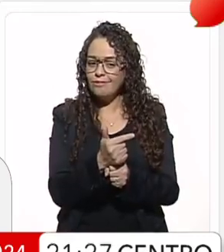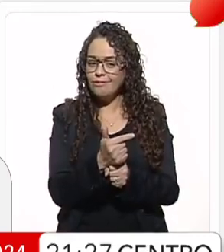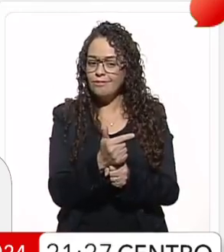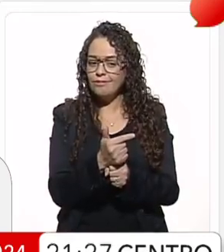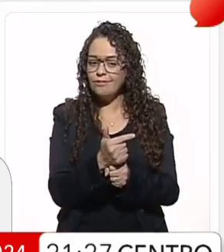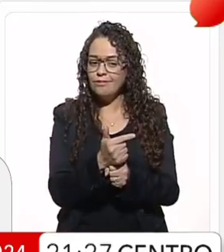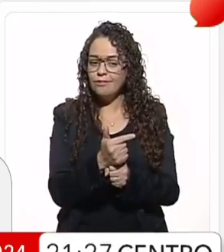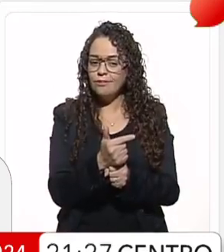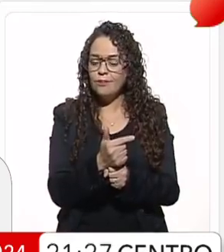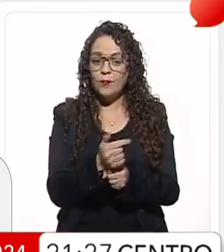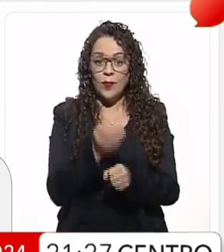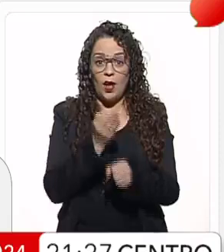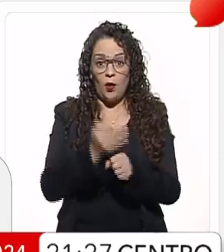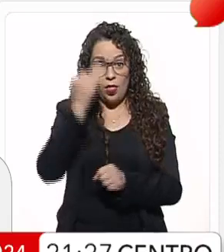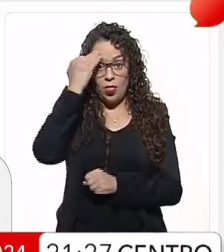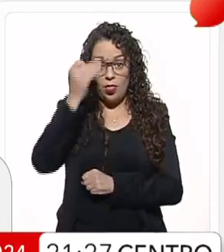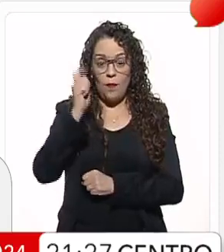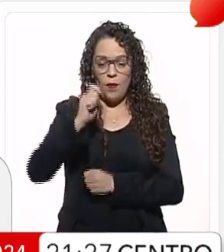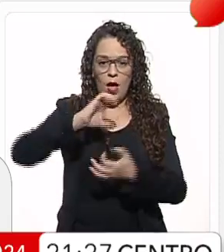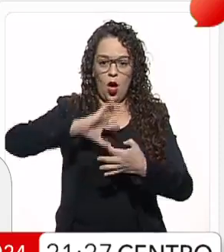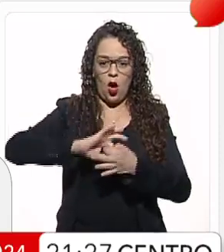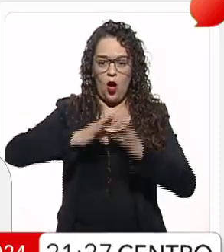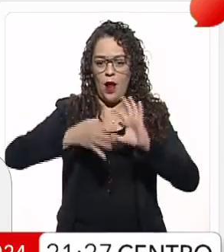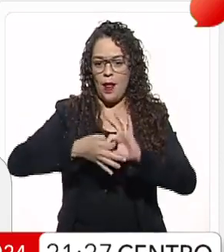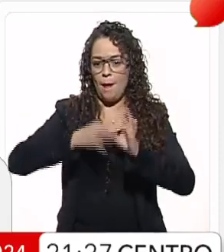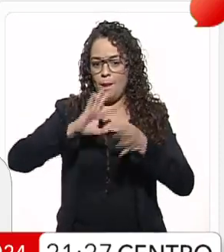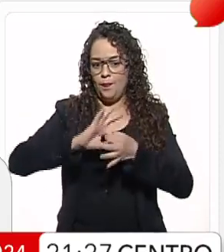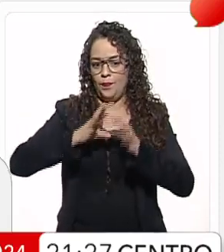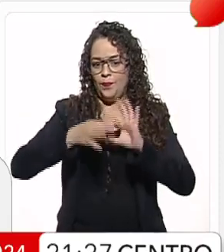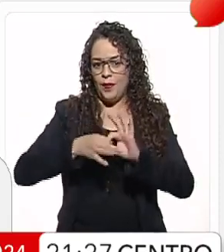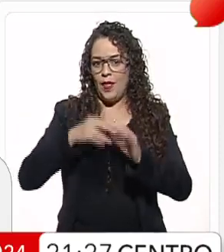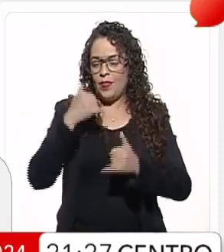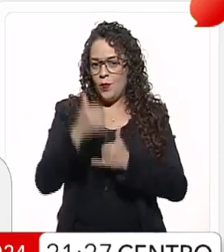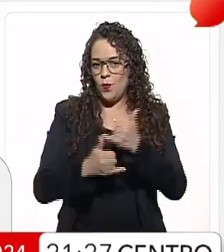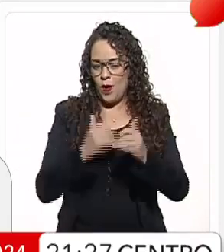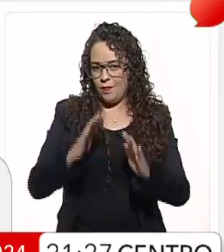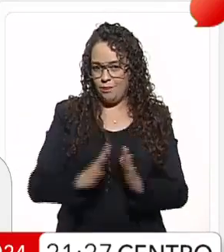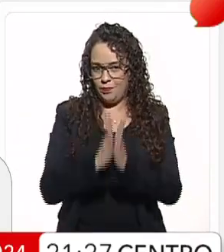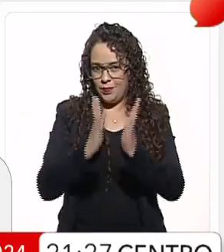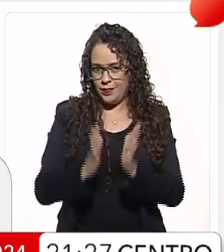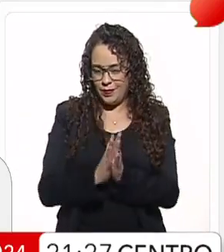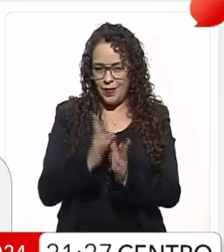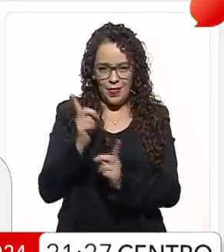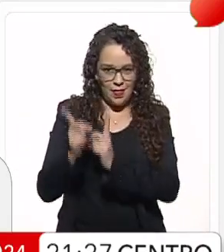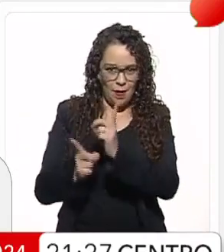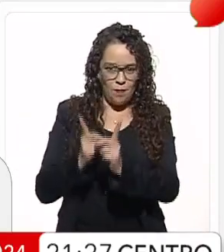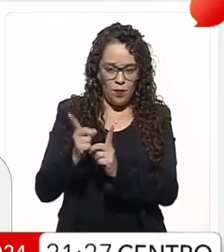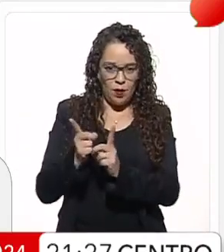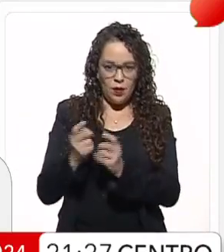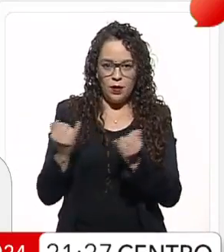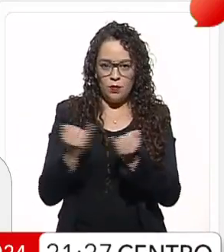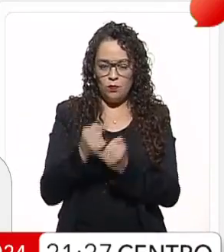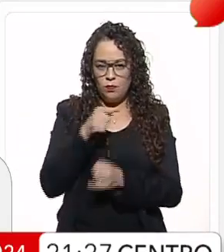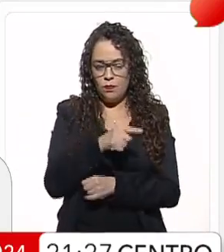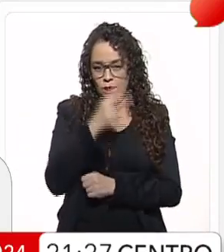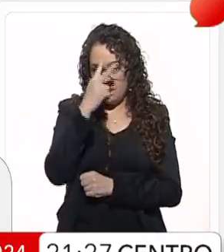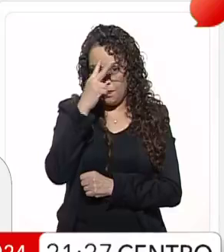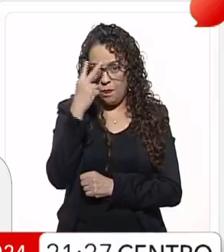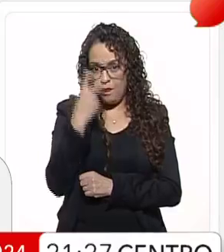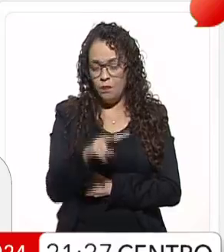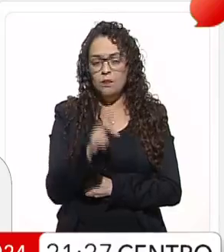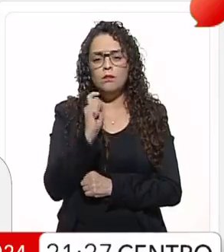los Juegos Olímpicos. Hoy creo que en México también habrá llegado esa tendencia, una polémica